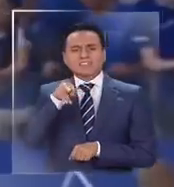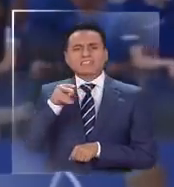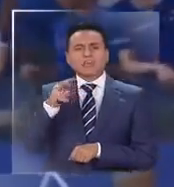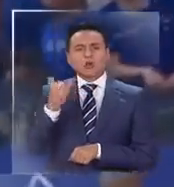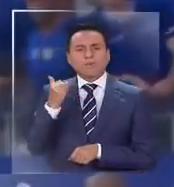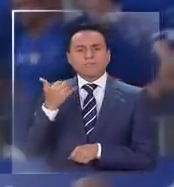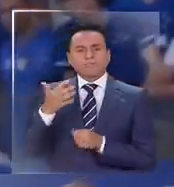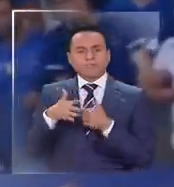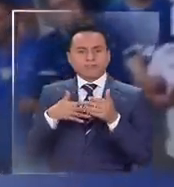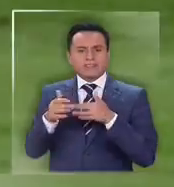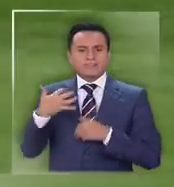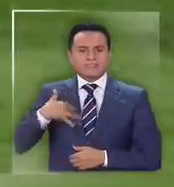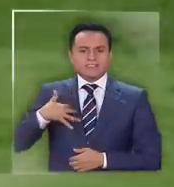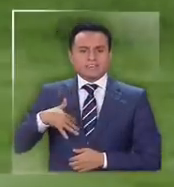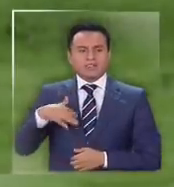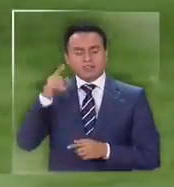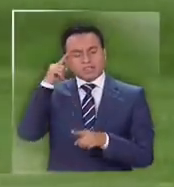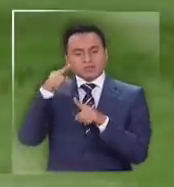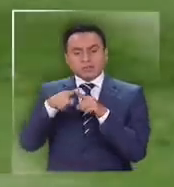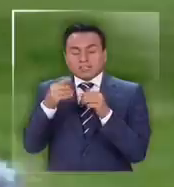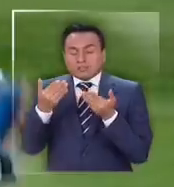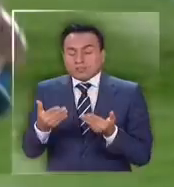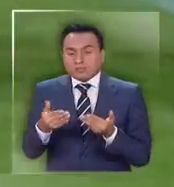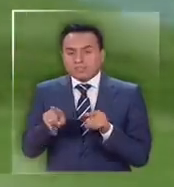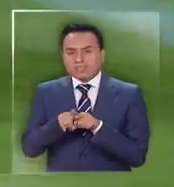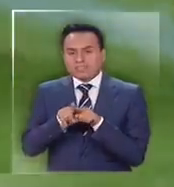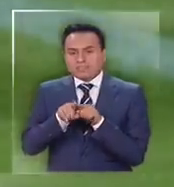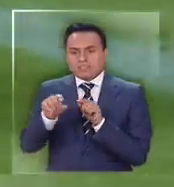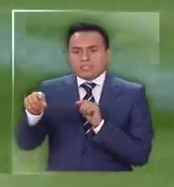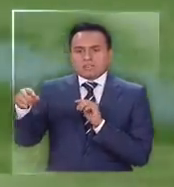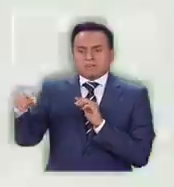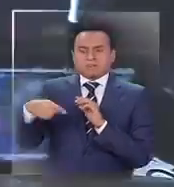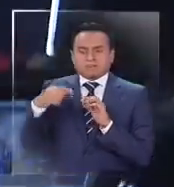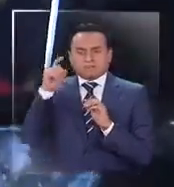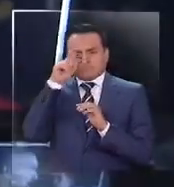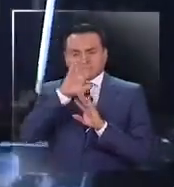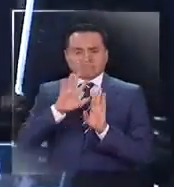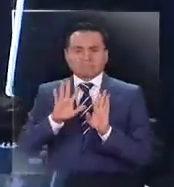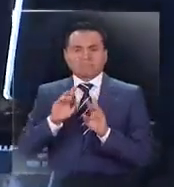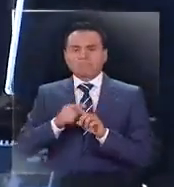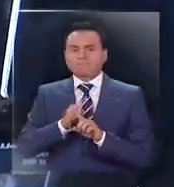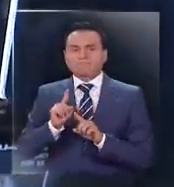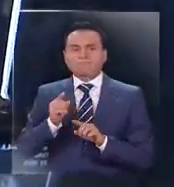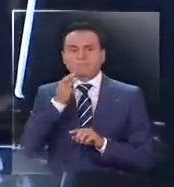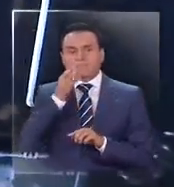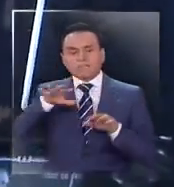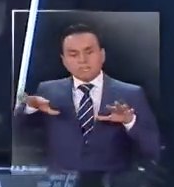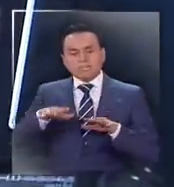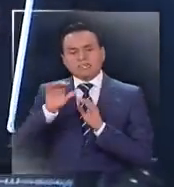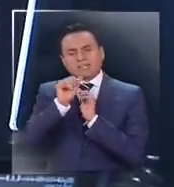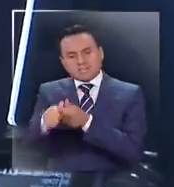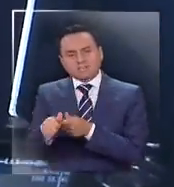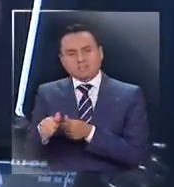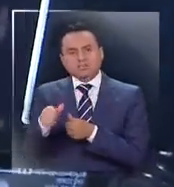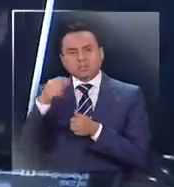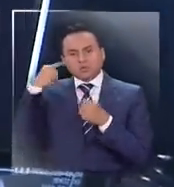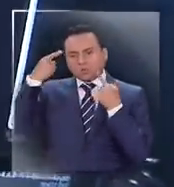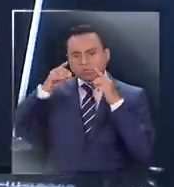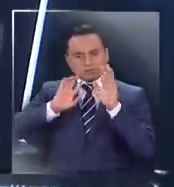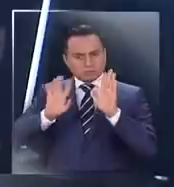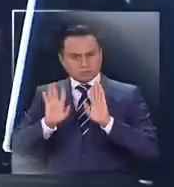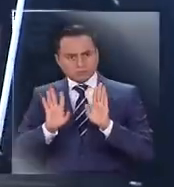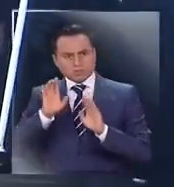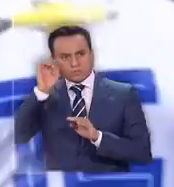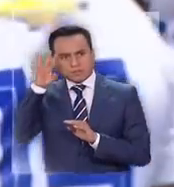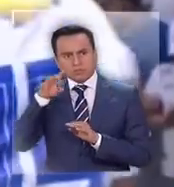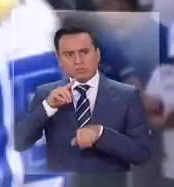en Argentina. El objetivo a estas alturas es evitar otro papelón. Tenemos que salir a tratar de ganar un partido sin cometer locuras,